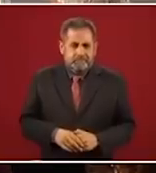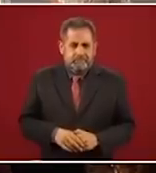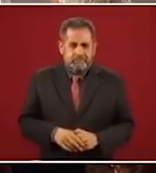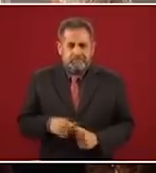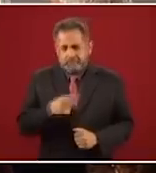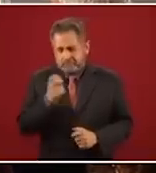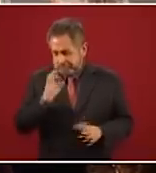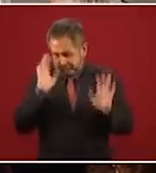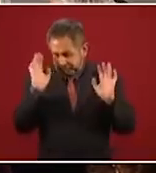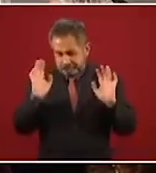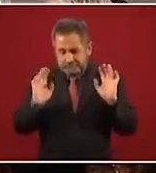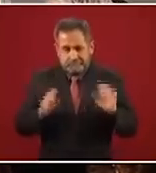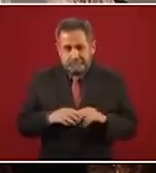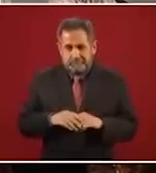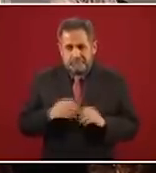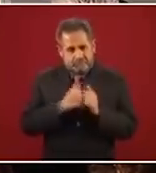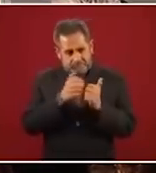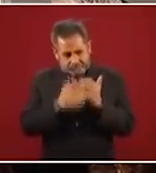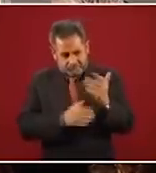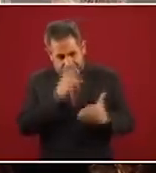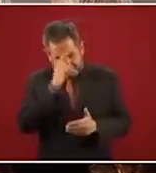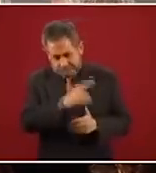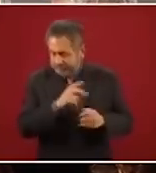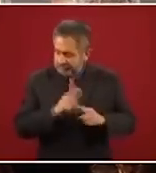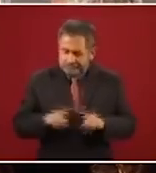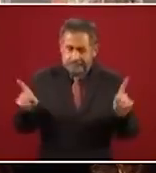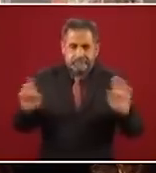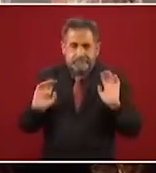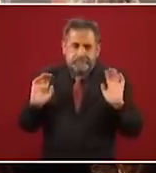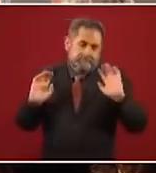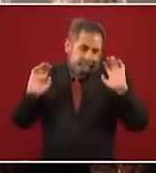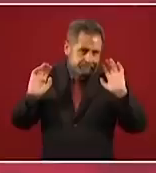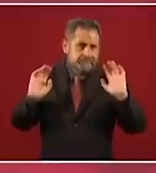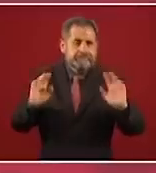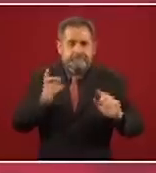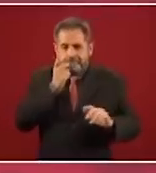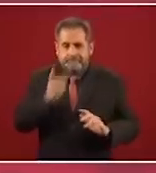por eso, con todo respeto, ¿no? Digo,